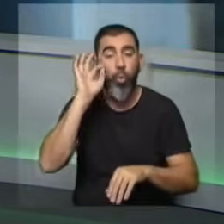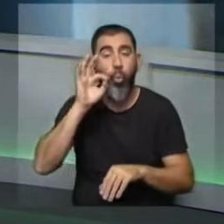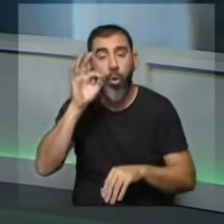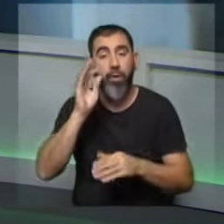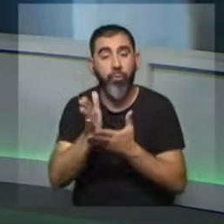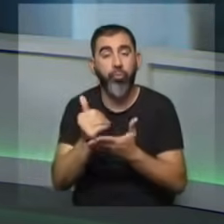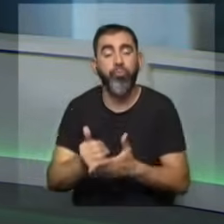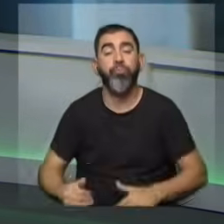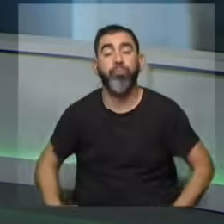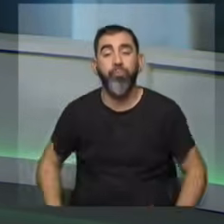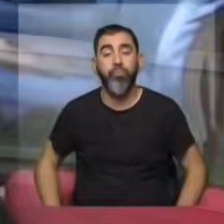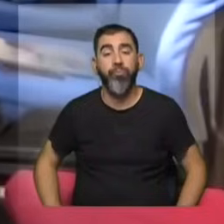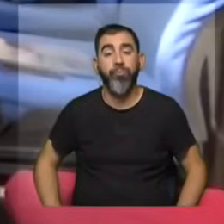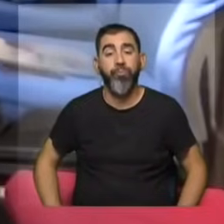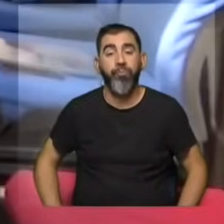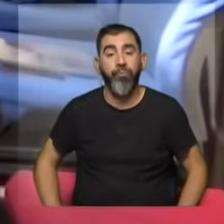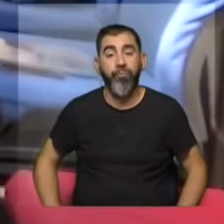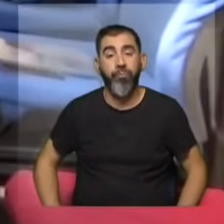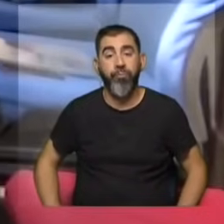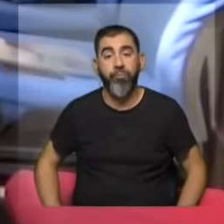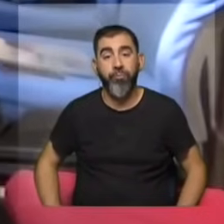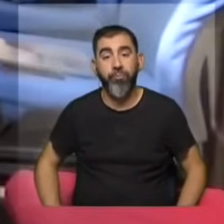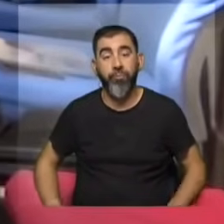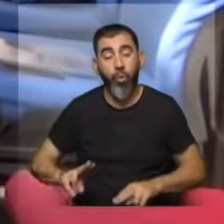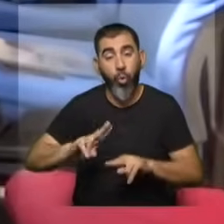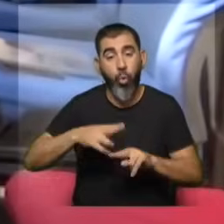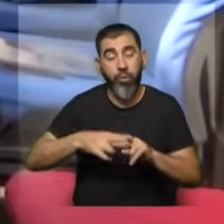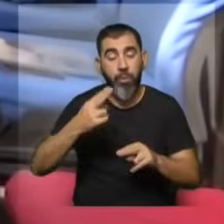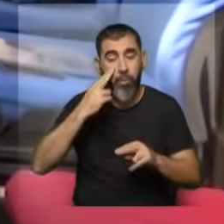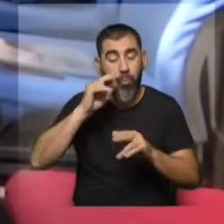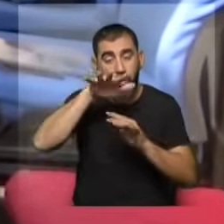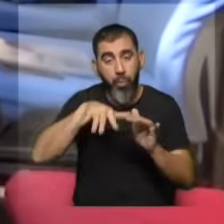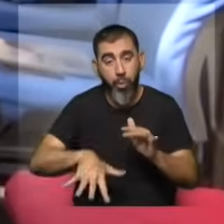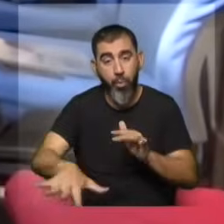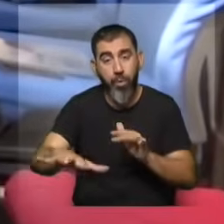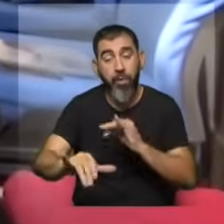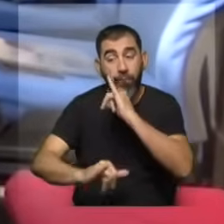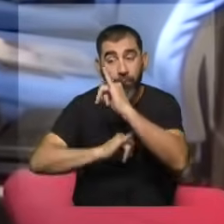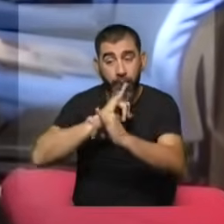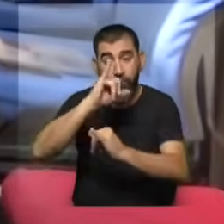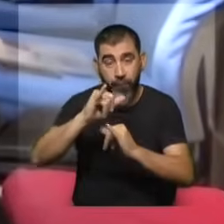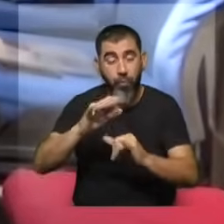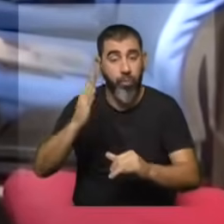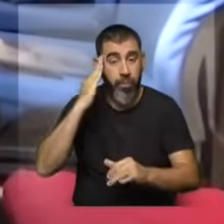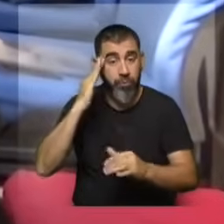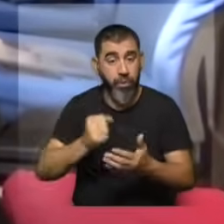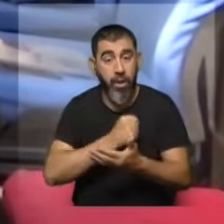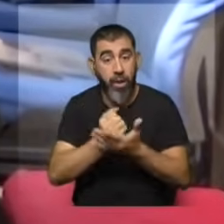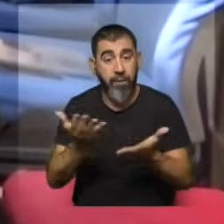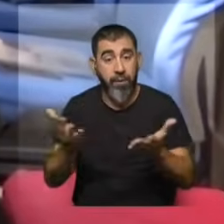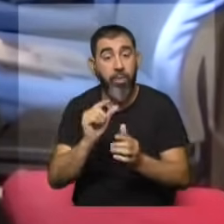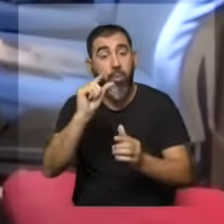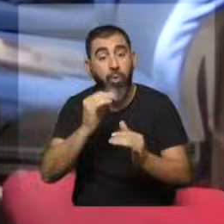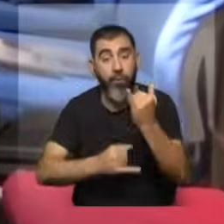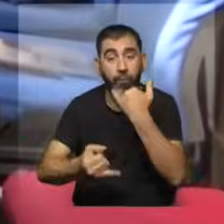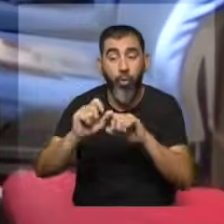en durazno ante este nuevo derrame y bueno la información que disponemos hasta el momento es poca